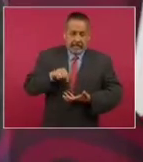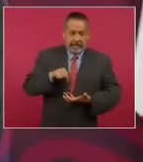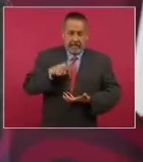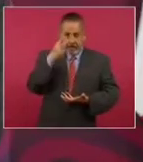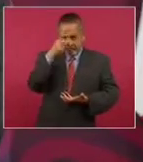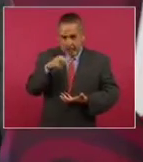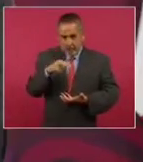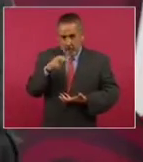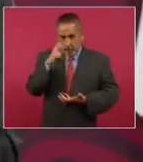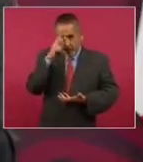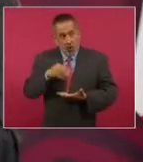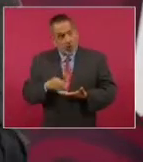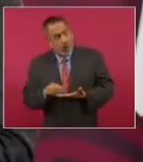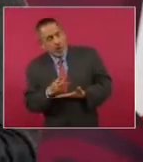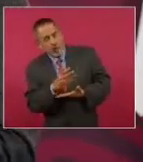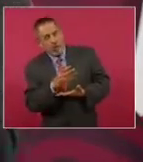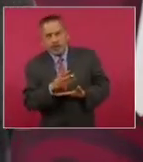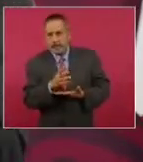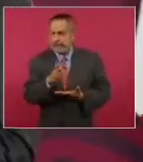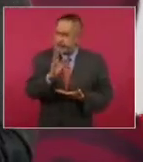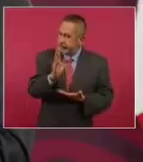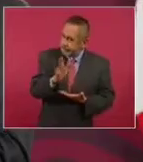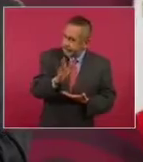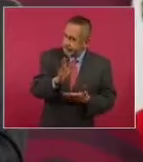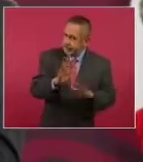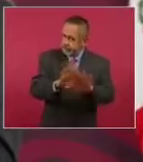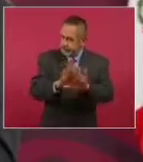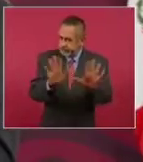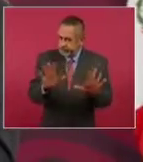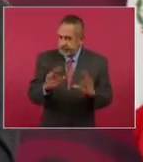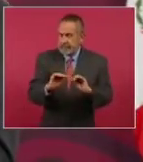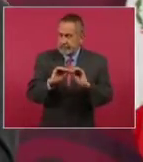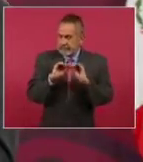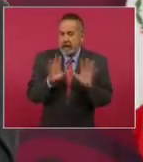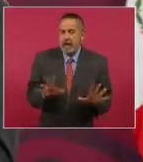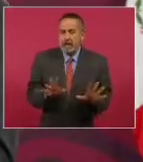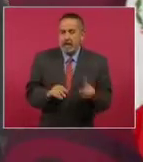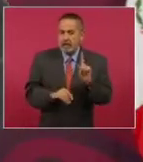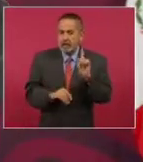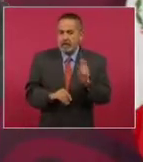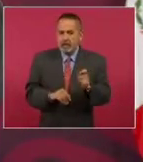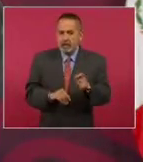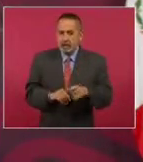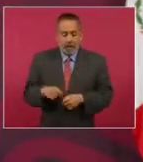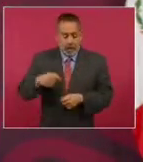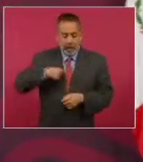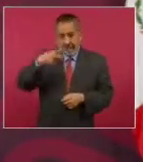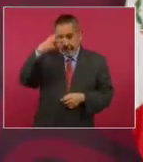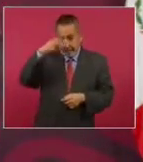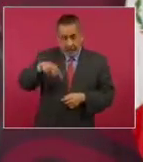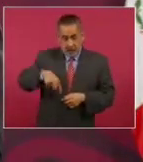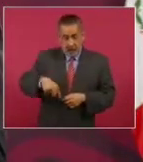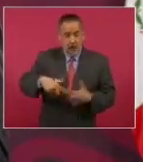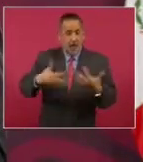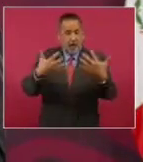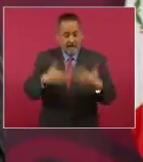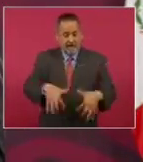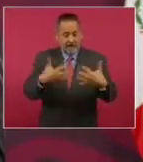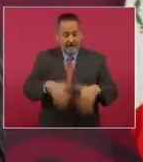Lo que debe de quedar claro es que nosotros no producimos fentanil.